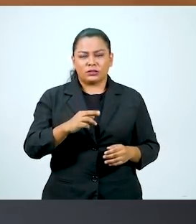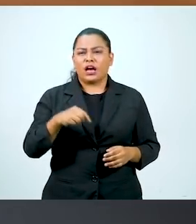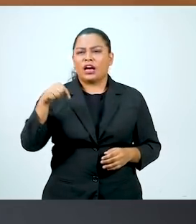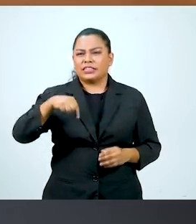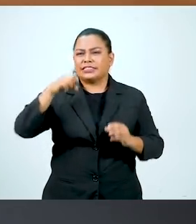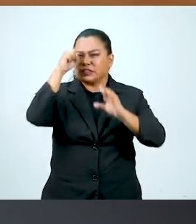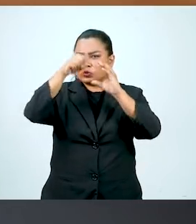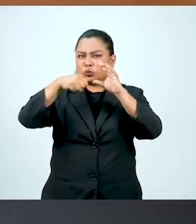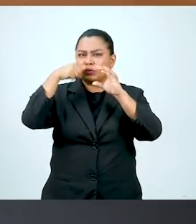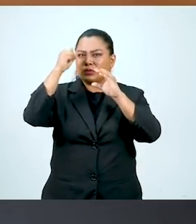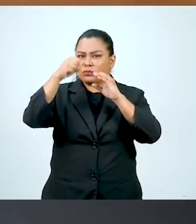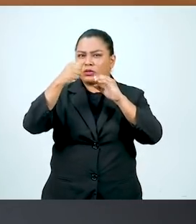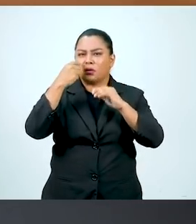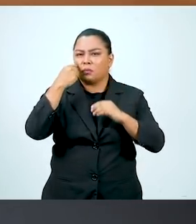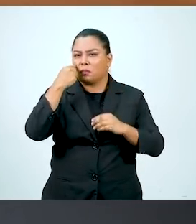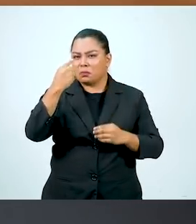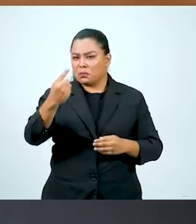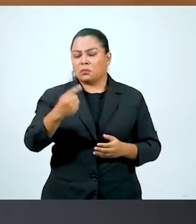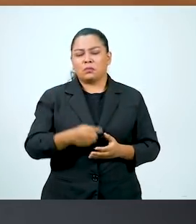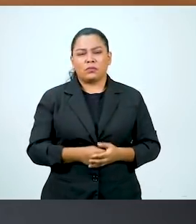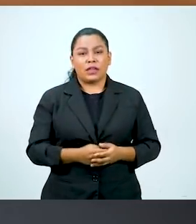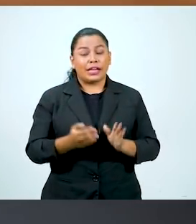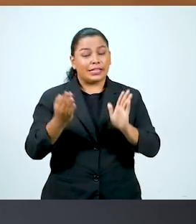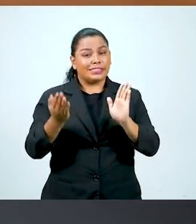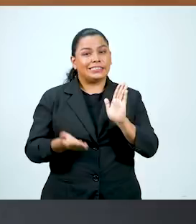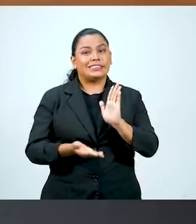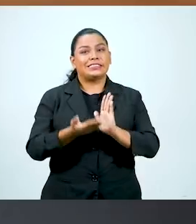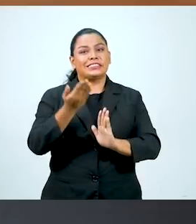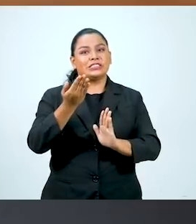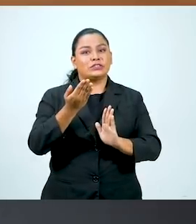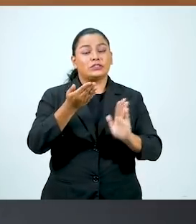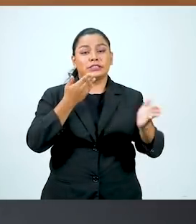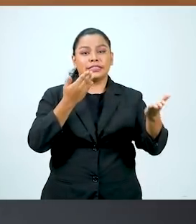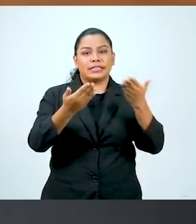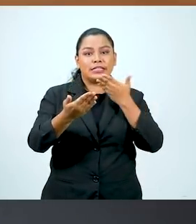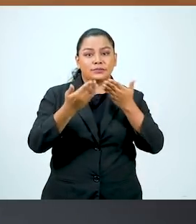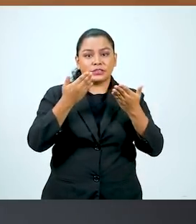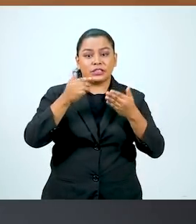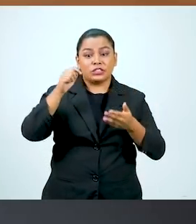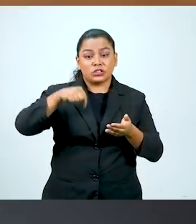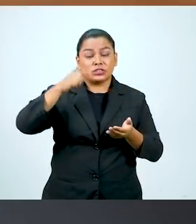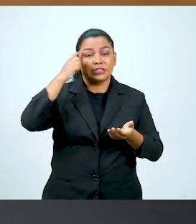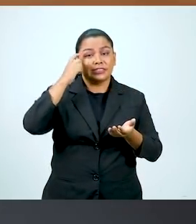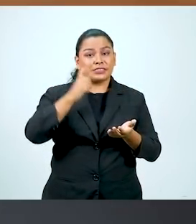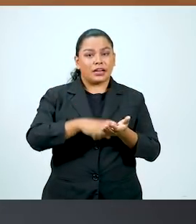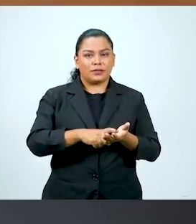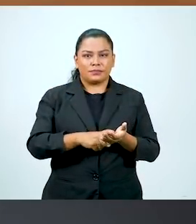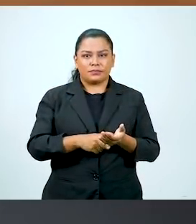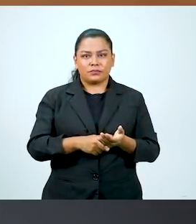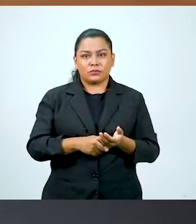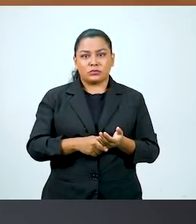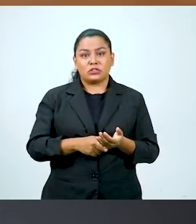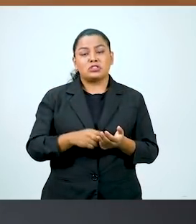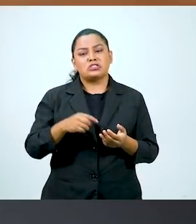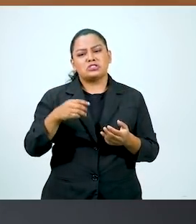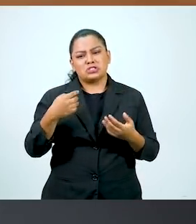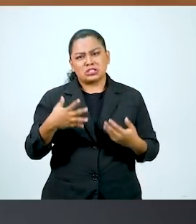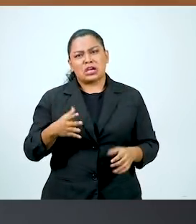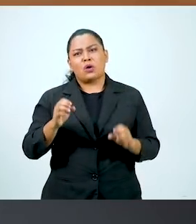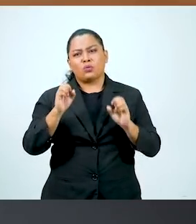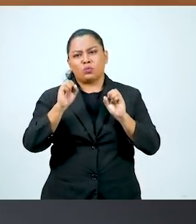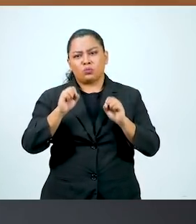un video en el que podrán encontrar el desarrollo de la descripción de esta prueba. Y este